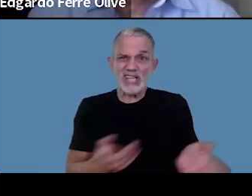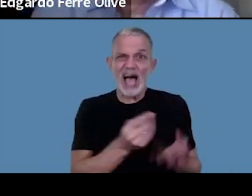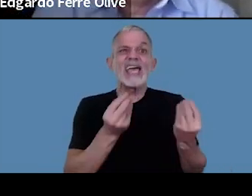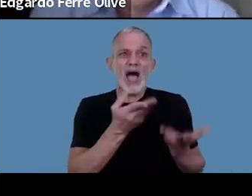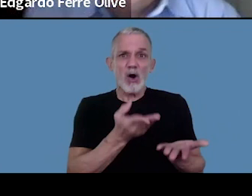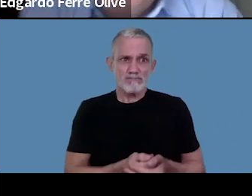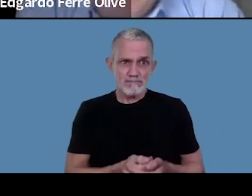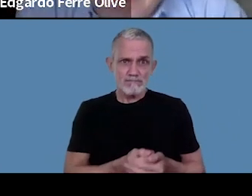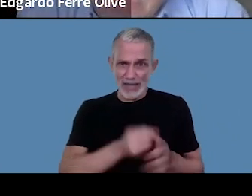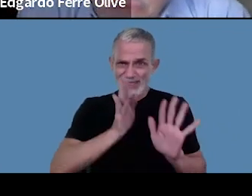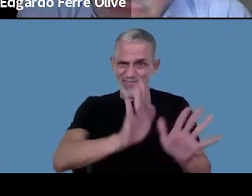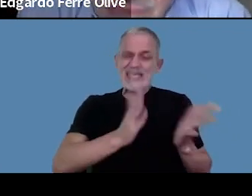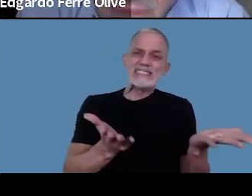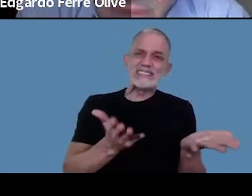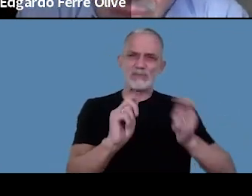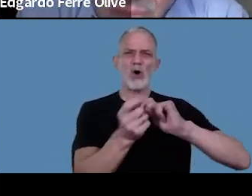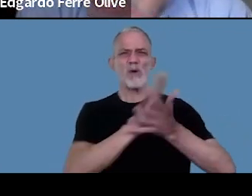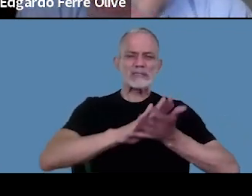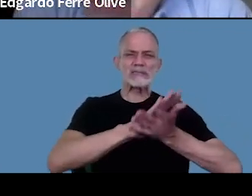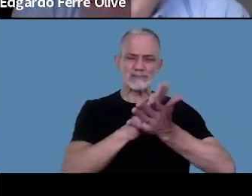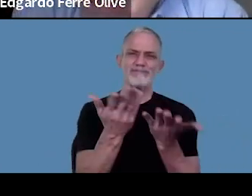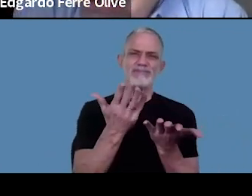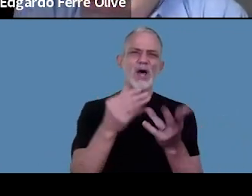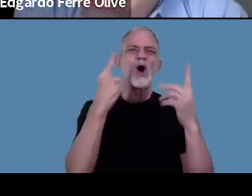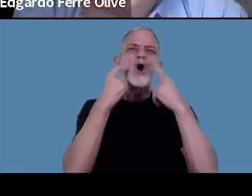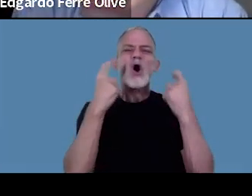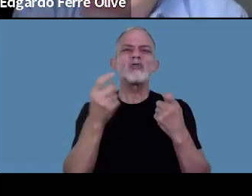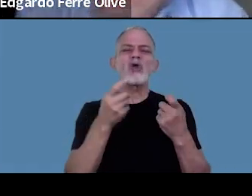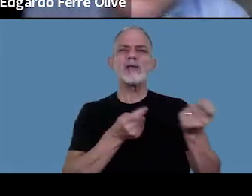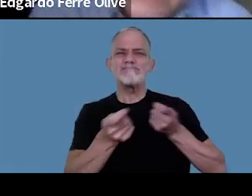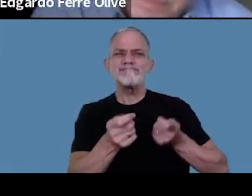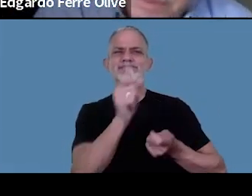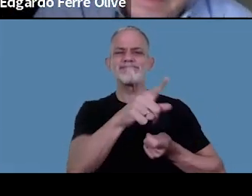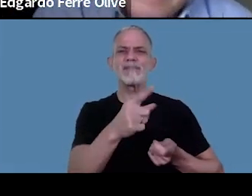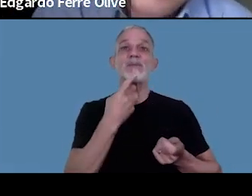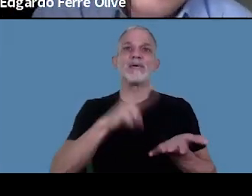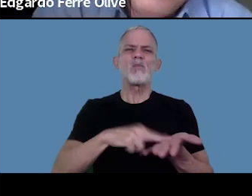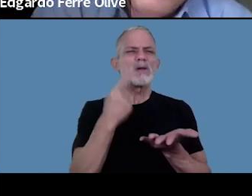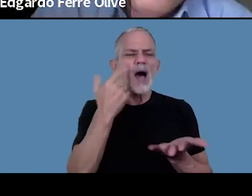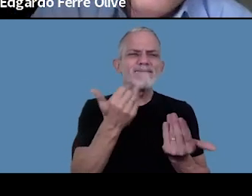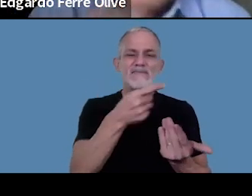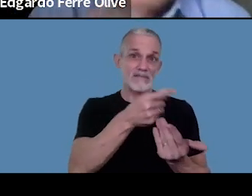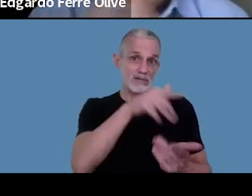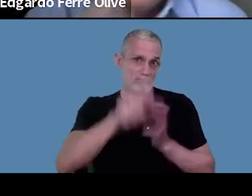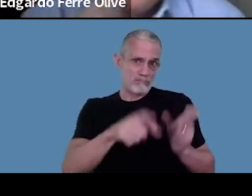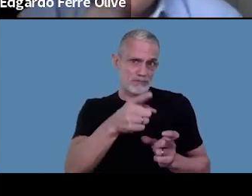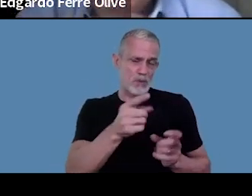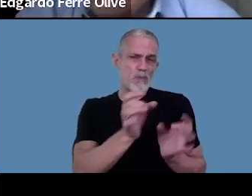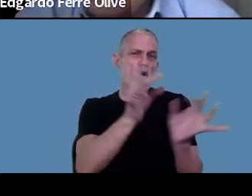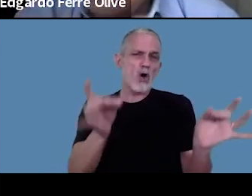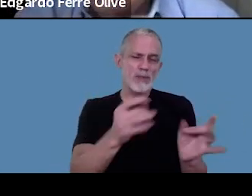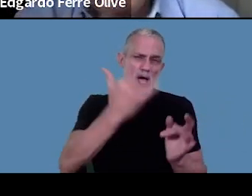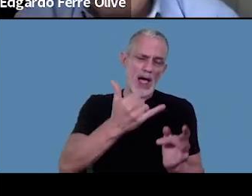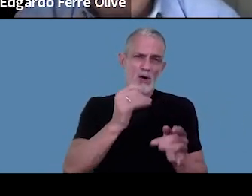jugar, obviamente, todo lo que sea los controles administrativos y los controles tributarios que se pueden hacer con relación a